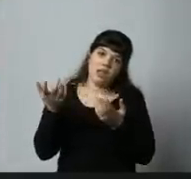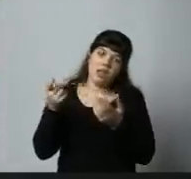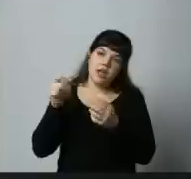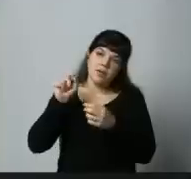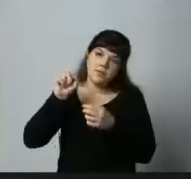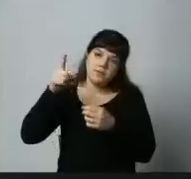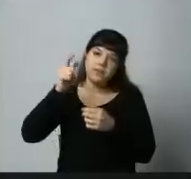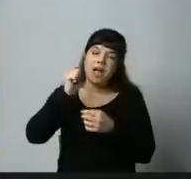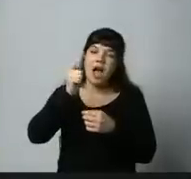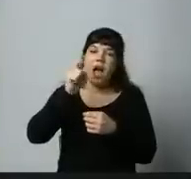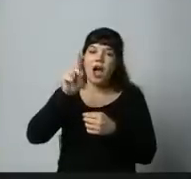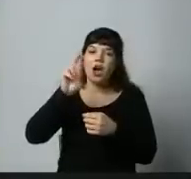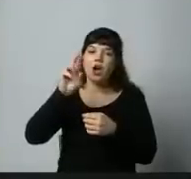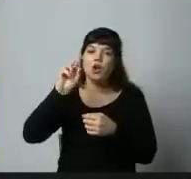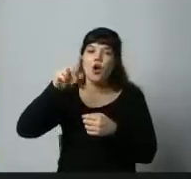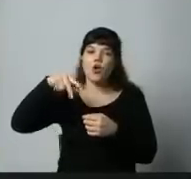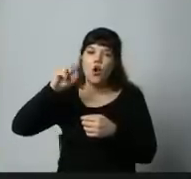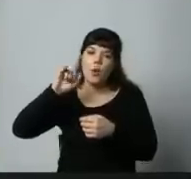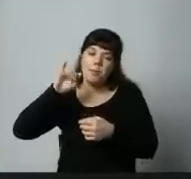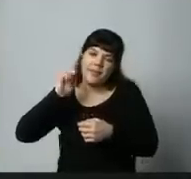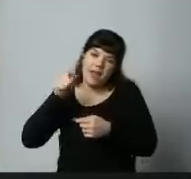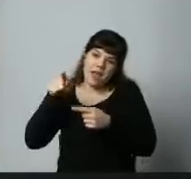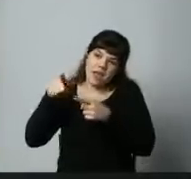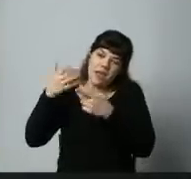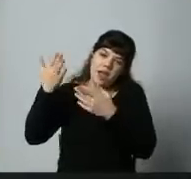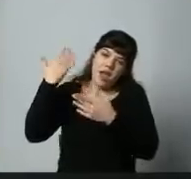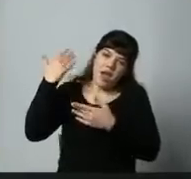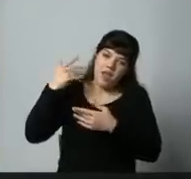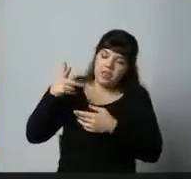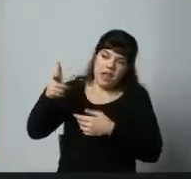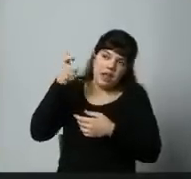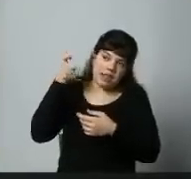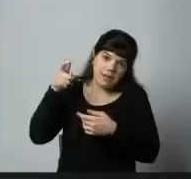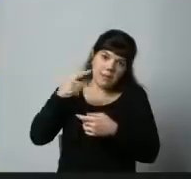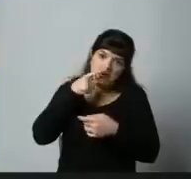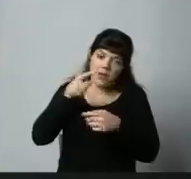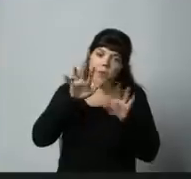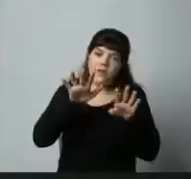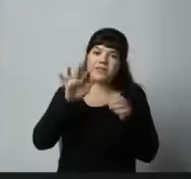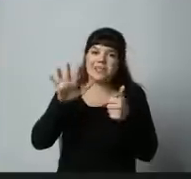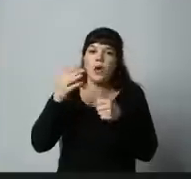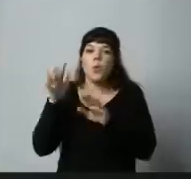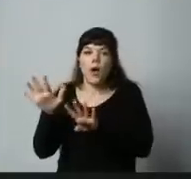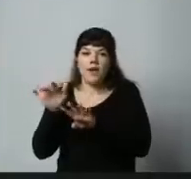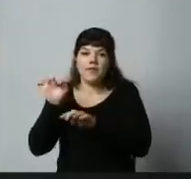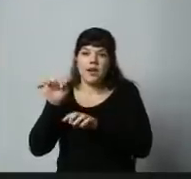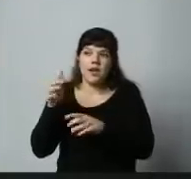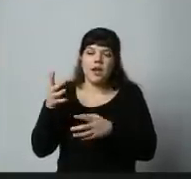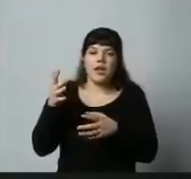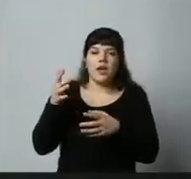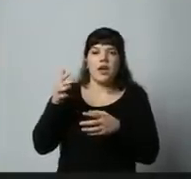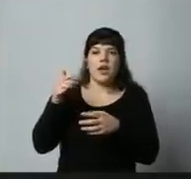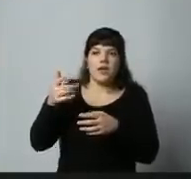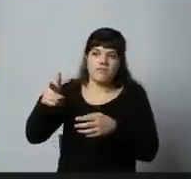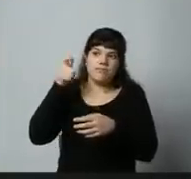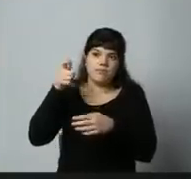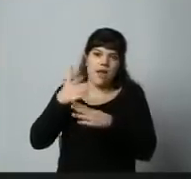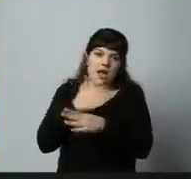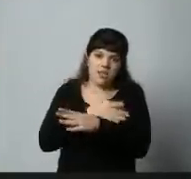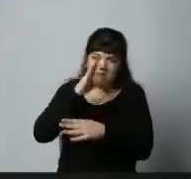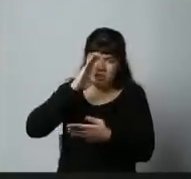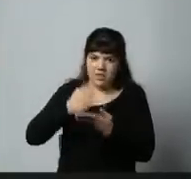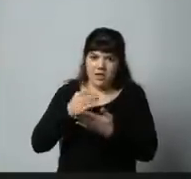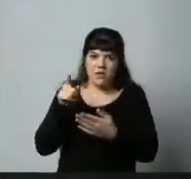cayó fue asesinado en realidad el año 196 9 en octubre en la toma de Pando en realidad después no porque él